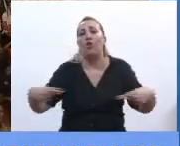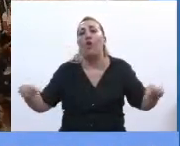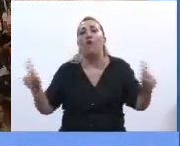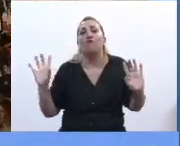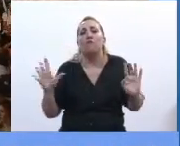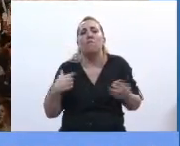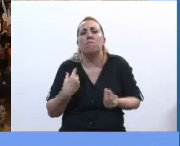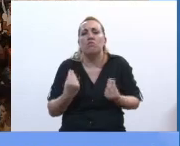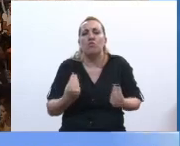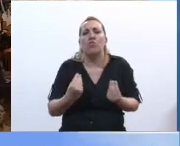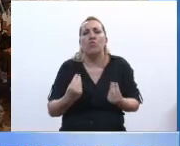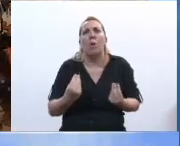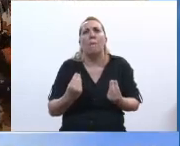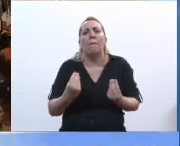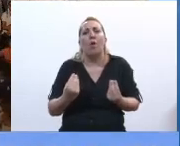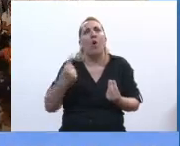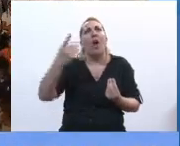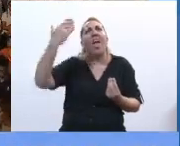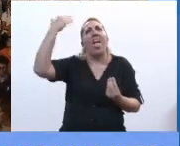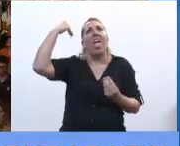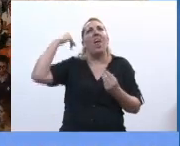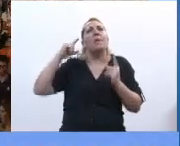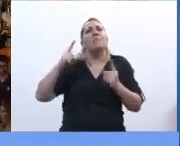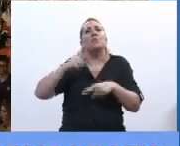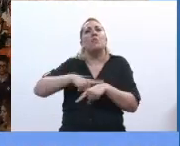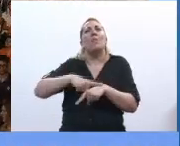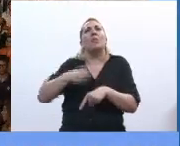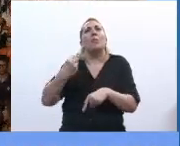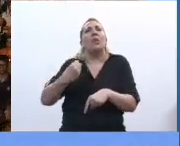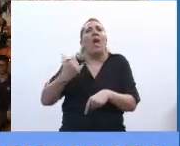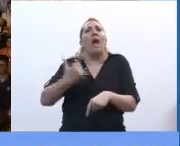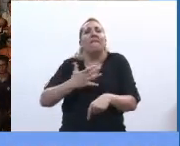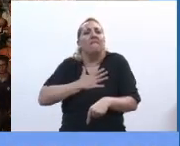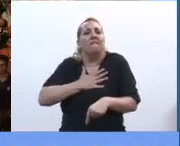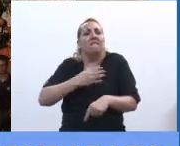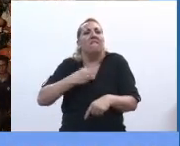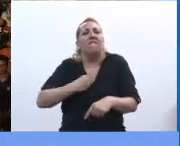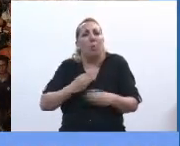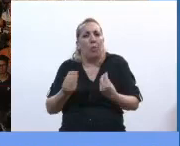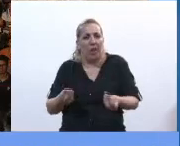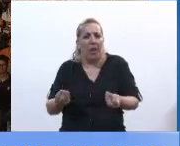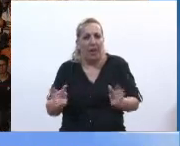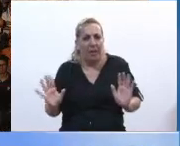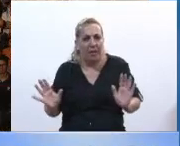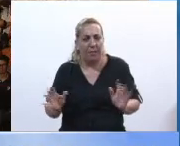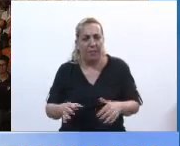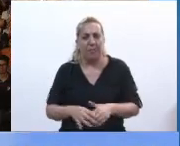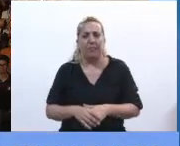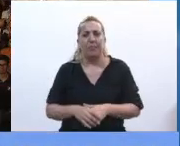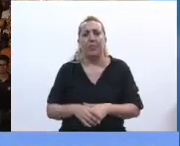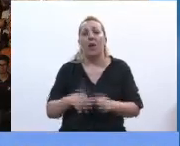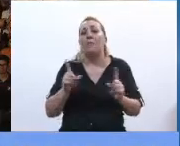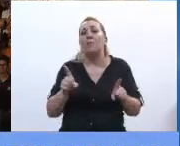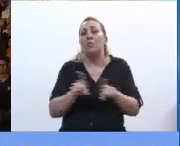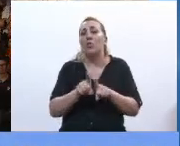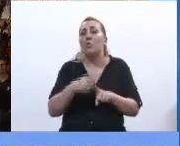uno no se explica porque en ese momento tuvo ese apasionamiento como se dijo no